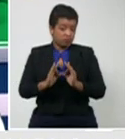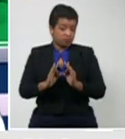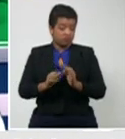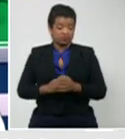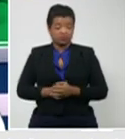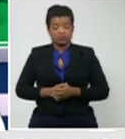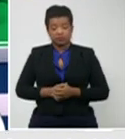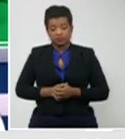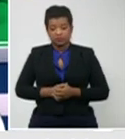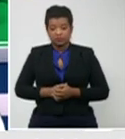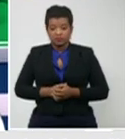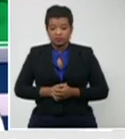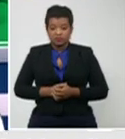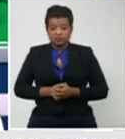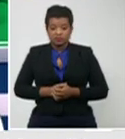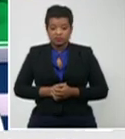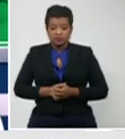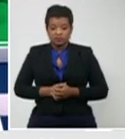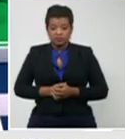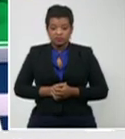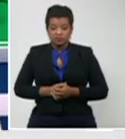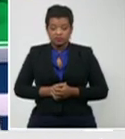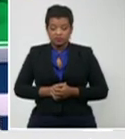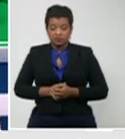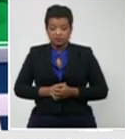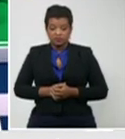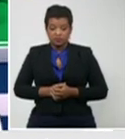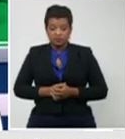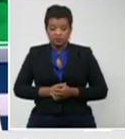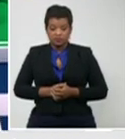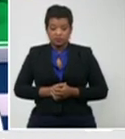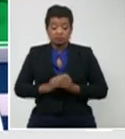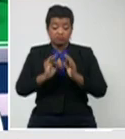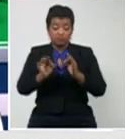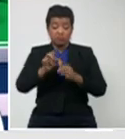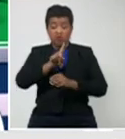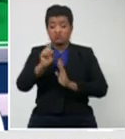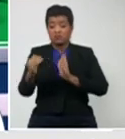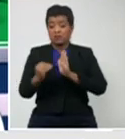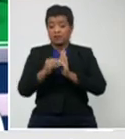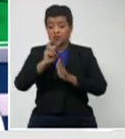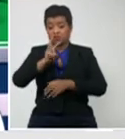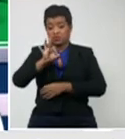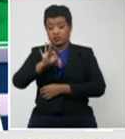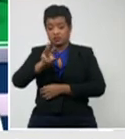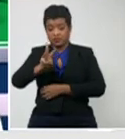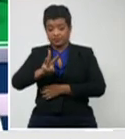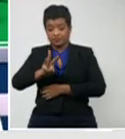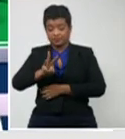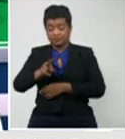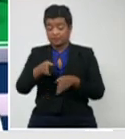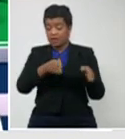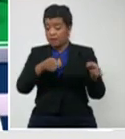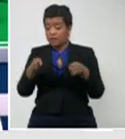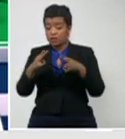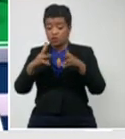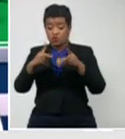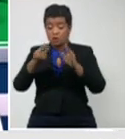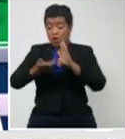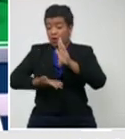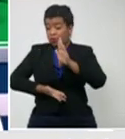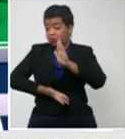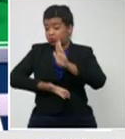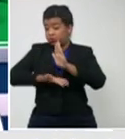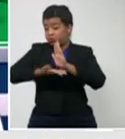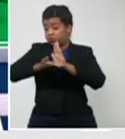prácticamente. Entonces, 11.383. Y la cifra más elevada que habíamos tenido, como yo he dicho,